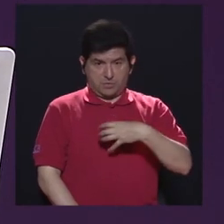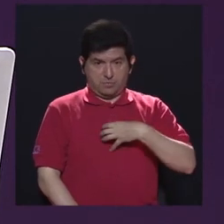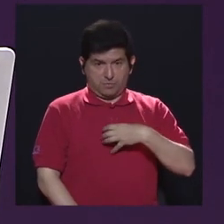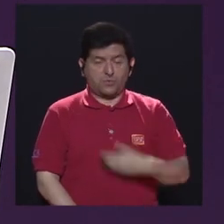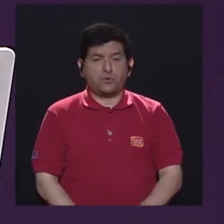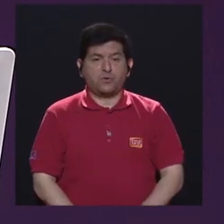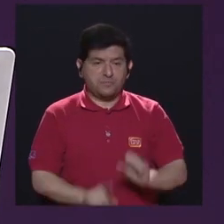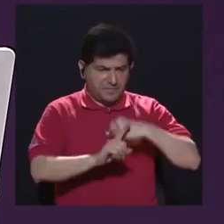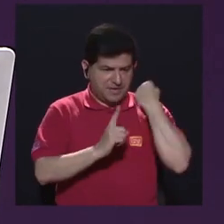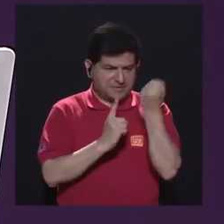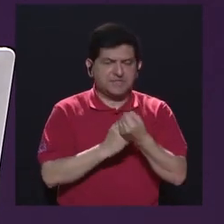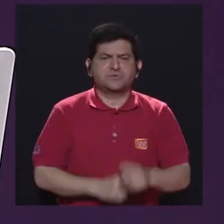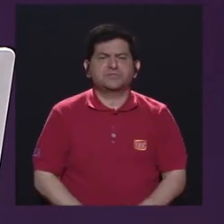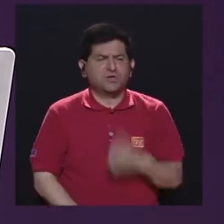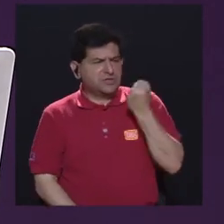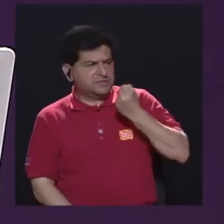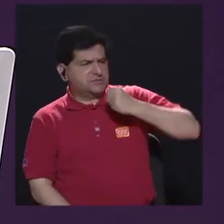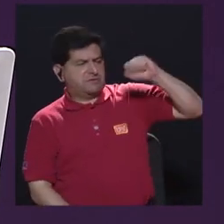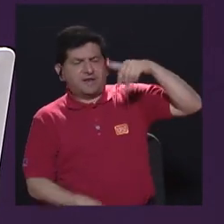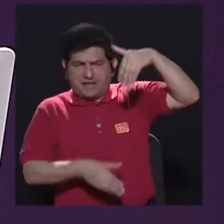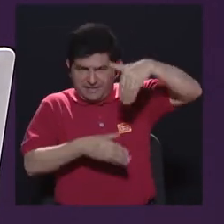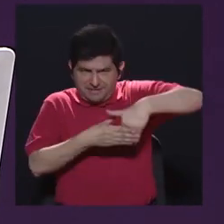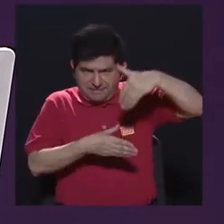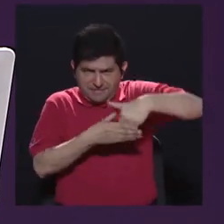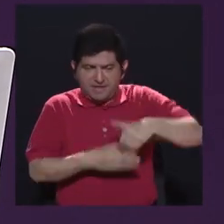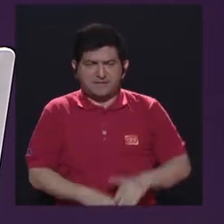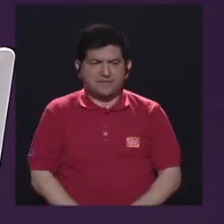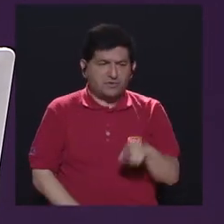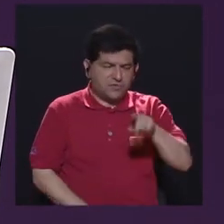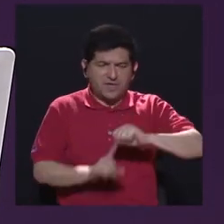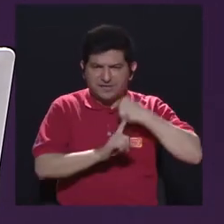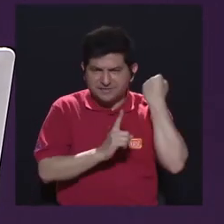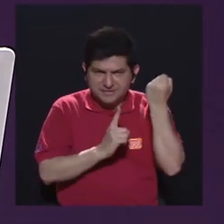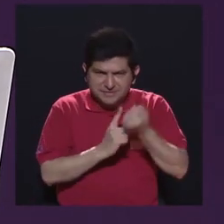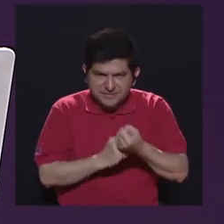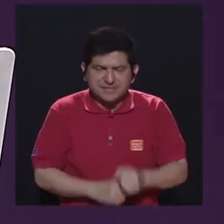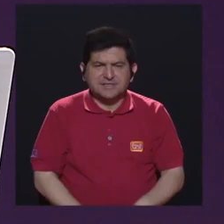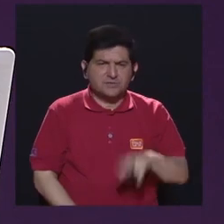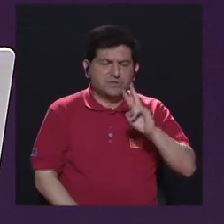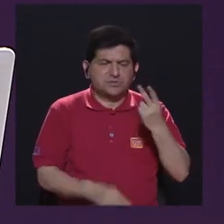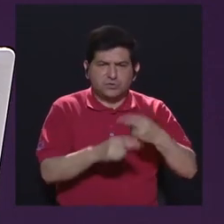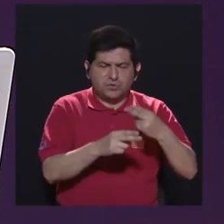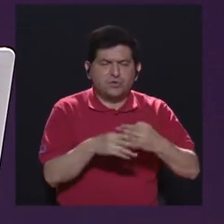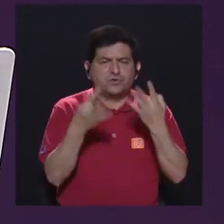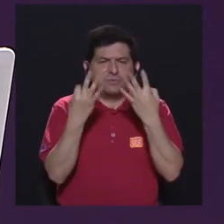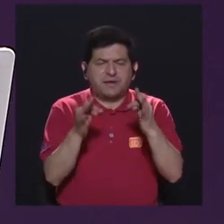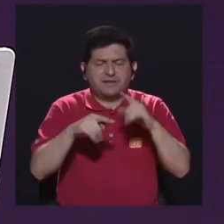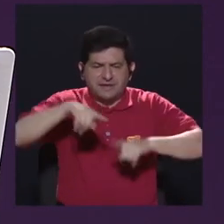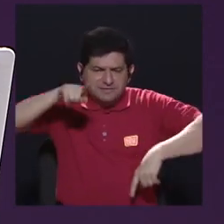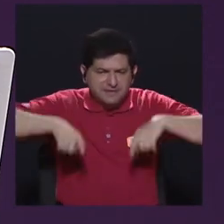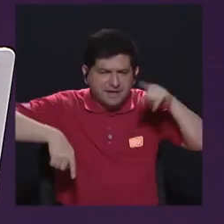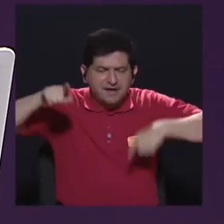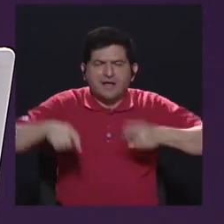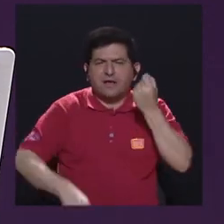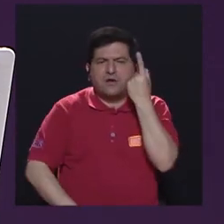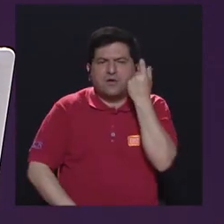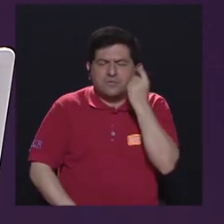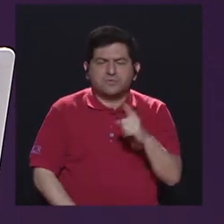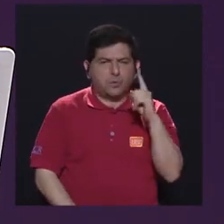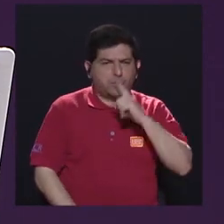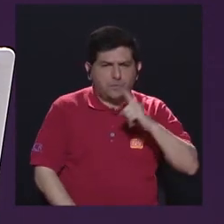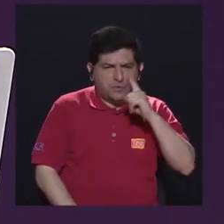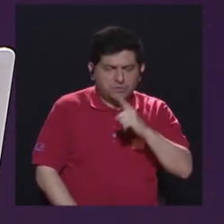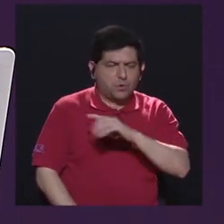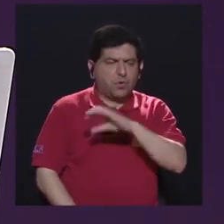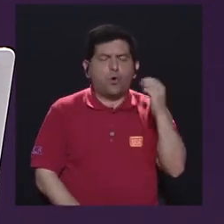es la de la disidencia dentro de este binomio, de alguna manera como para diversificar lo que se entiende por prostitución